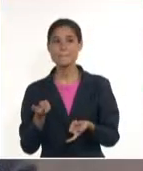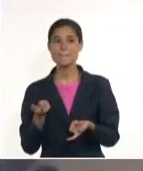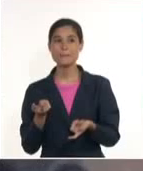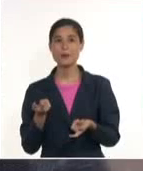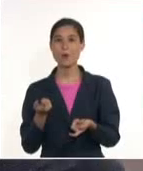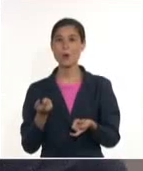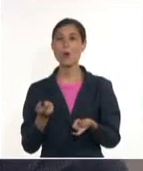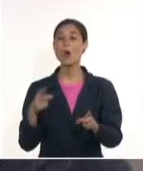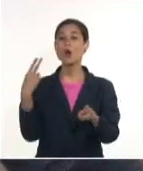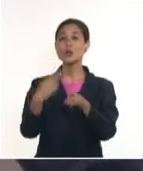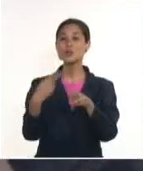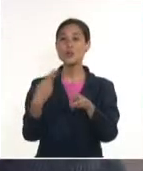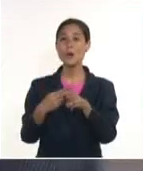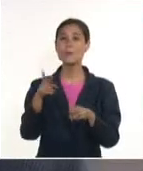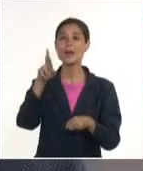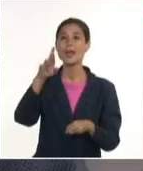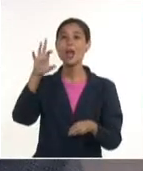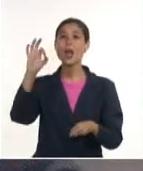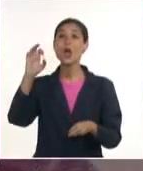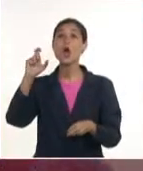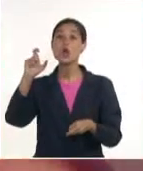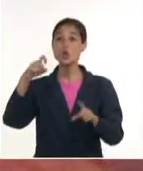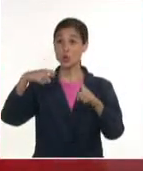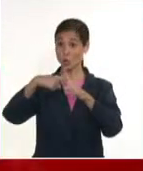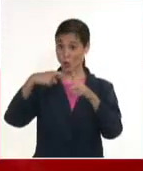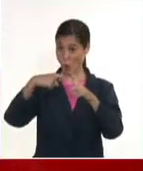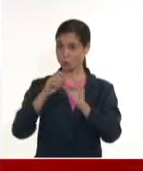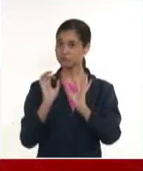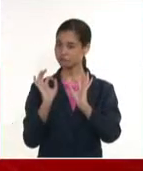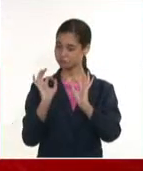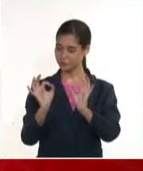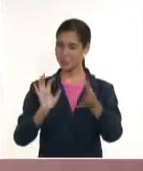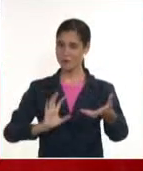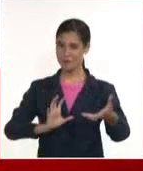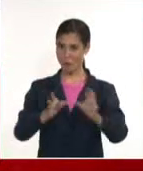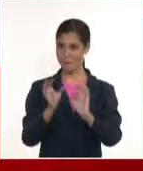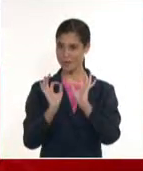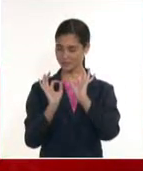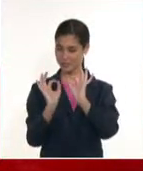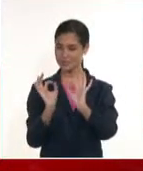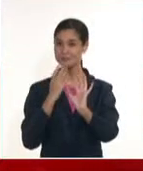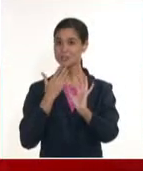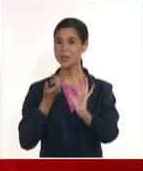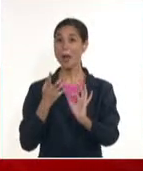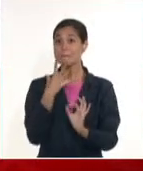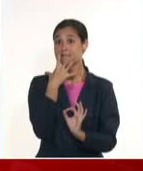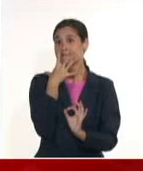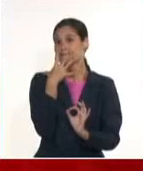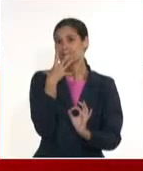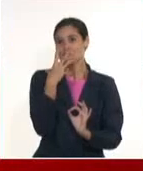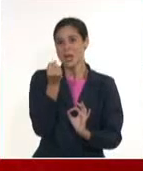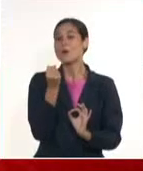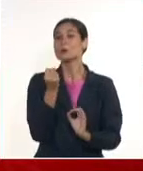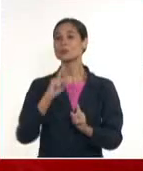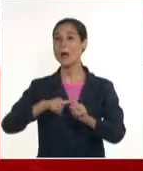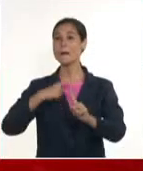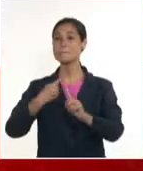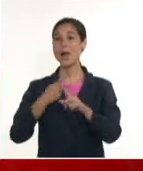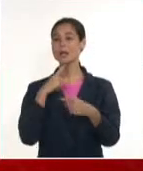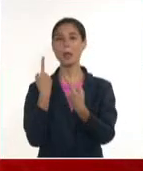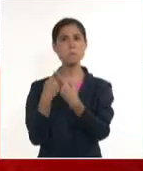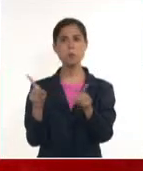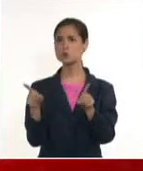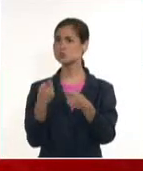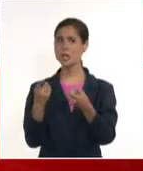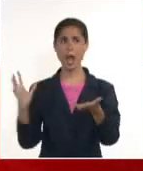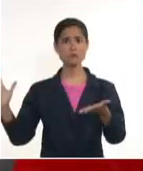que a mí me gusta, que es este rock más de élite, rock progresivo, metal progresivo. Pero a mí me gusta toda la música en general, y también me